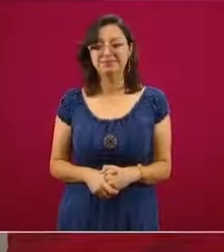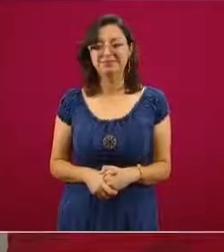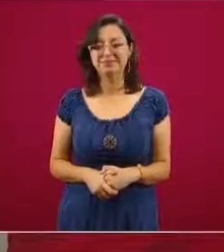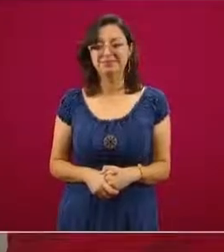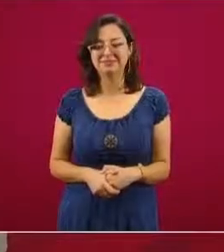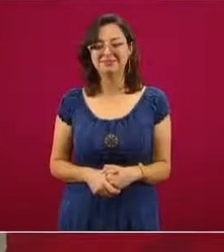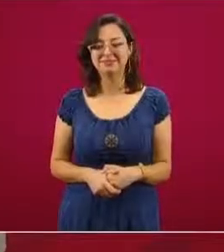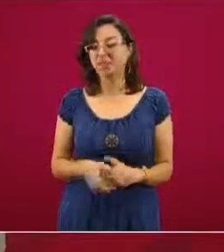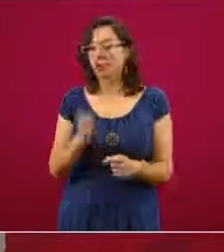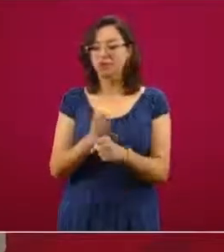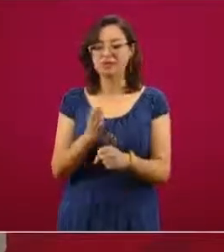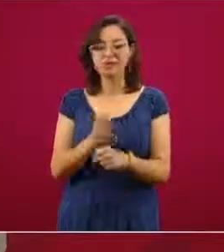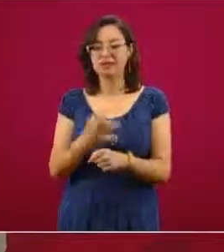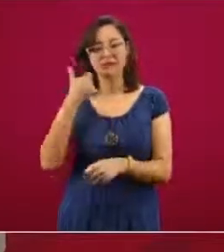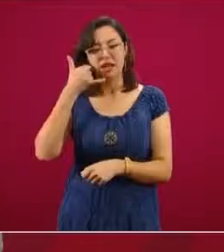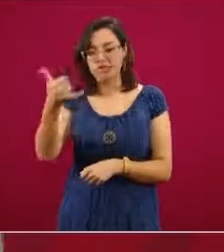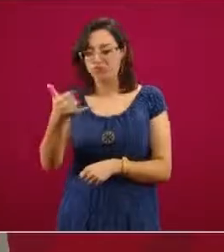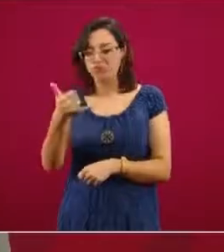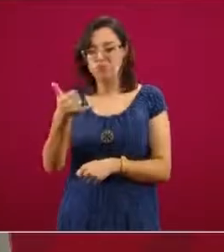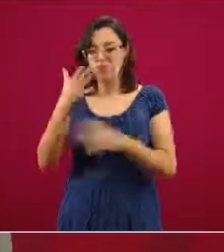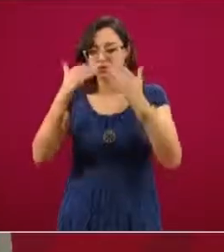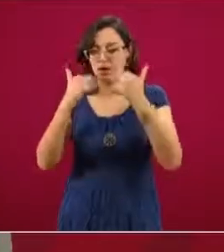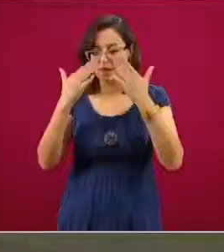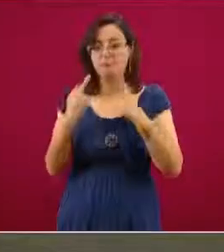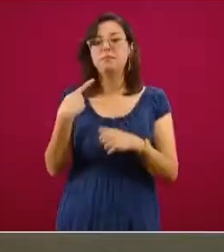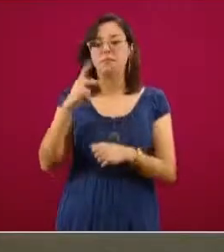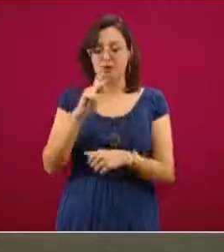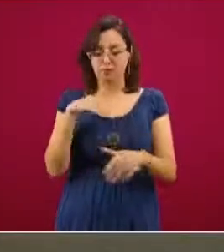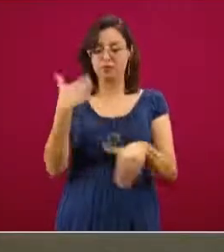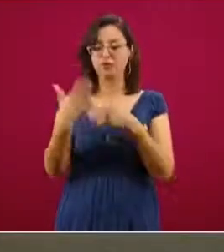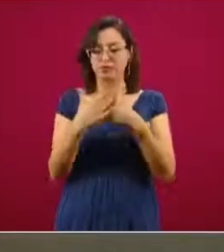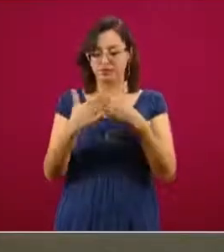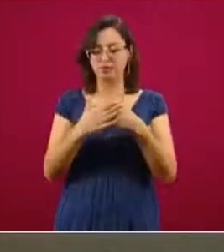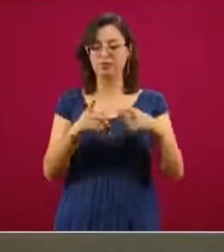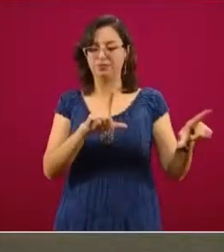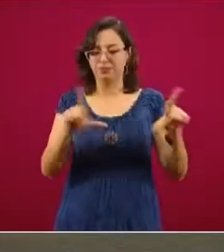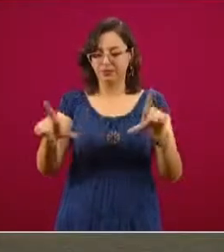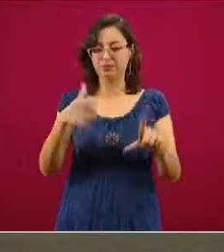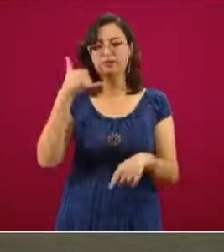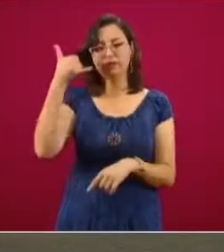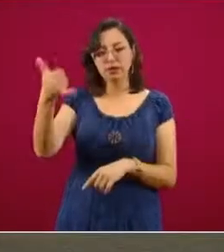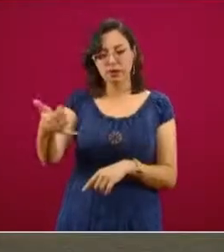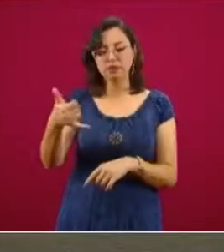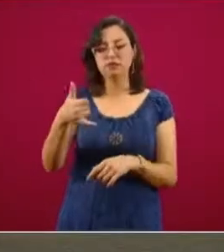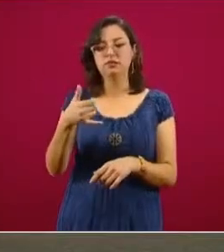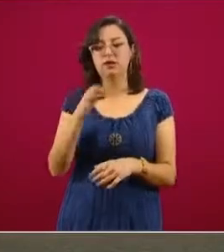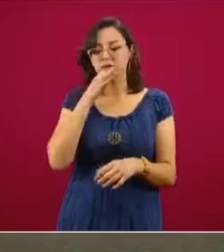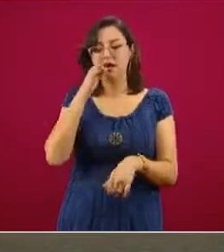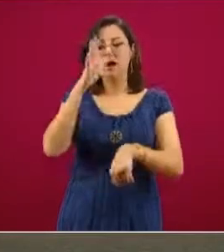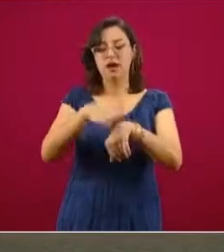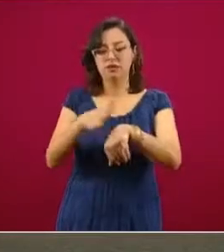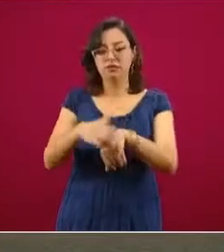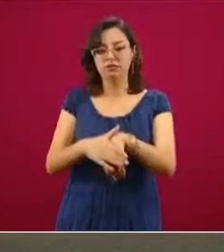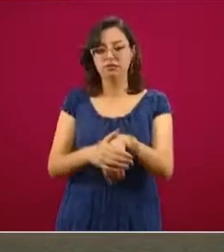Vamos a poner, no tengo en este momento el teléfono, pero vamos a poner a disposición un teléfono de acceso, pero por lo pronto